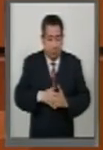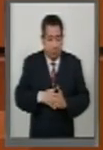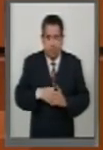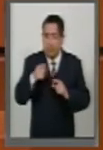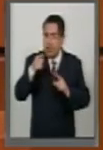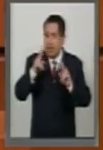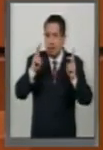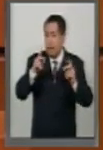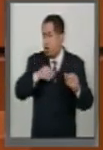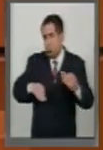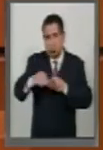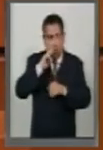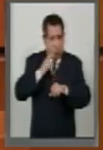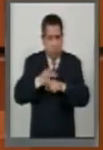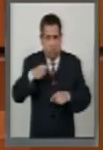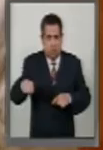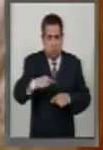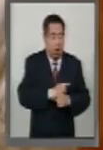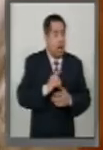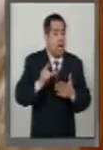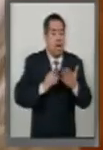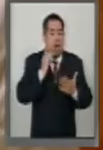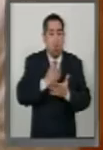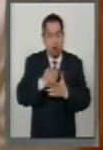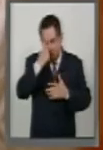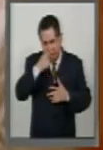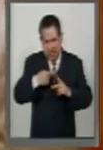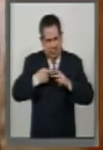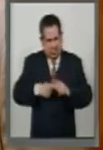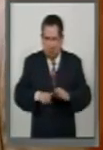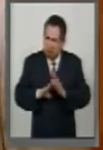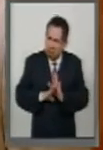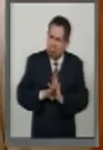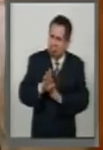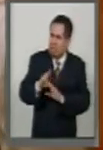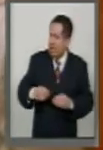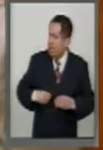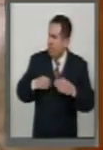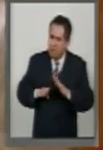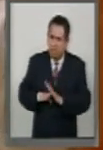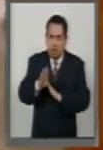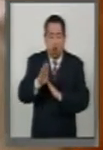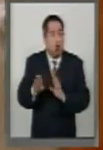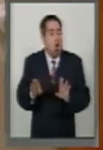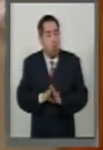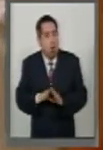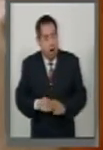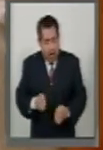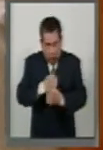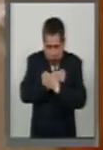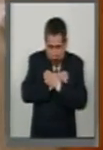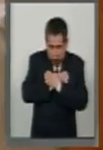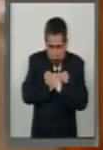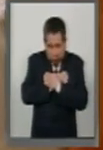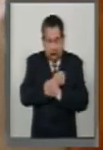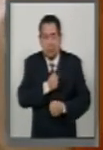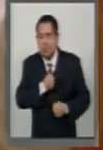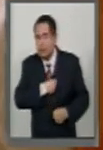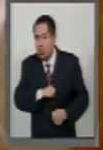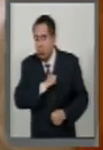de todos. Porque la única forma de tener arranque parejo en la vida es teniendo educación y salud de